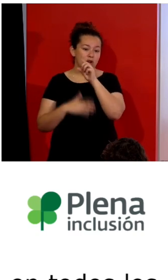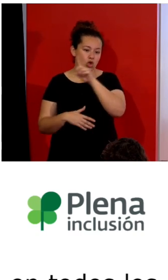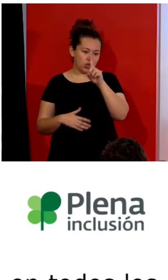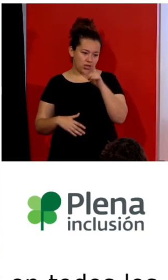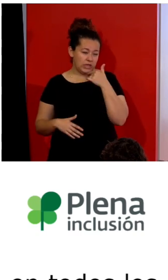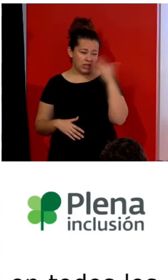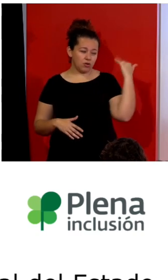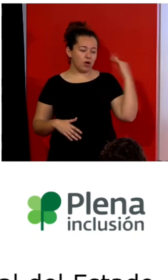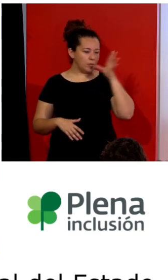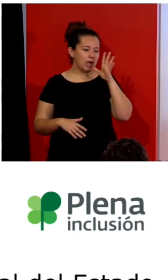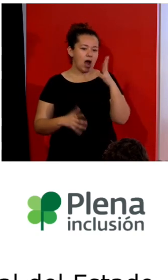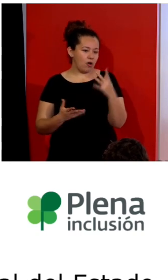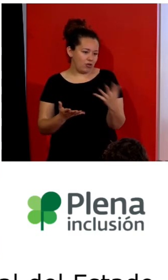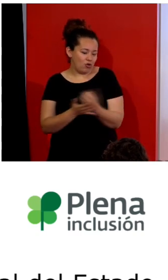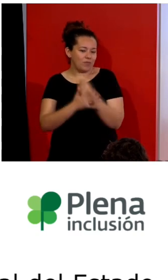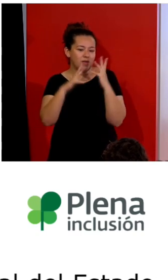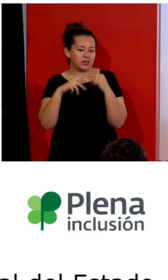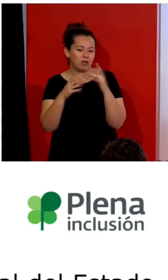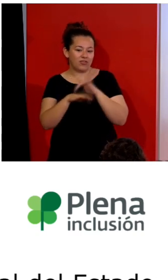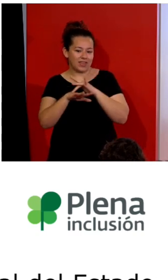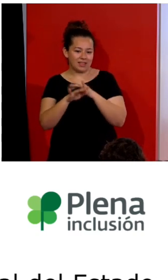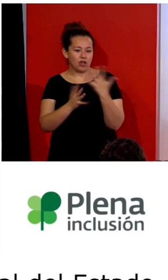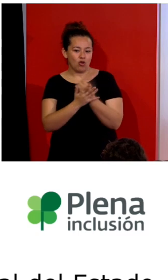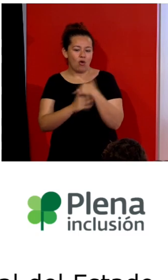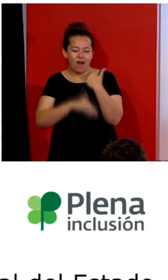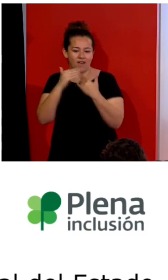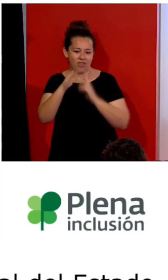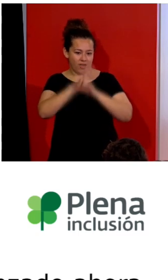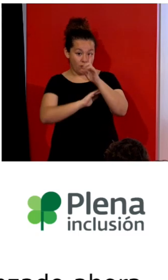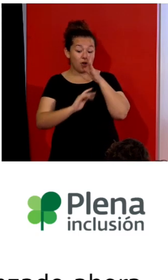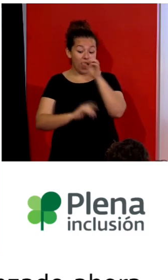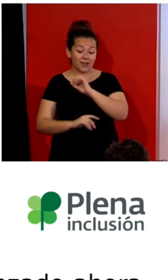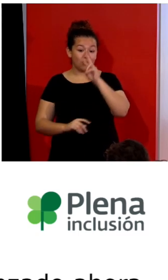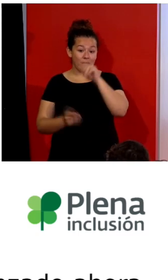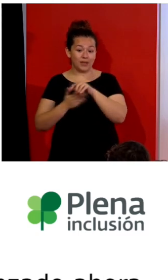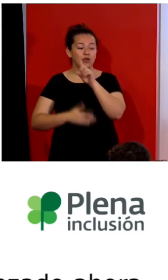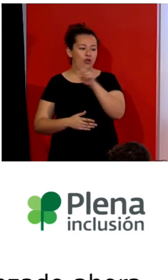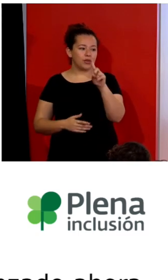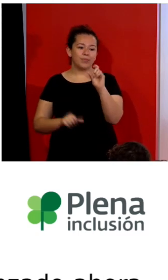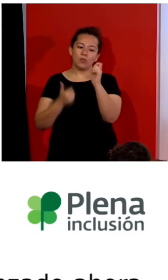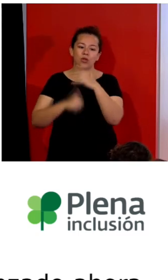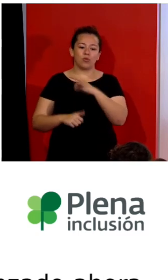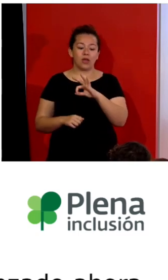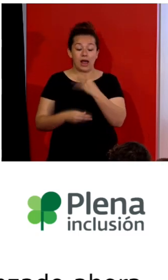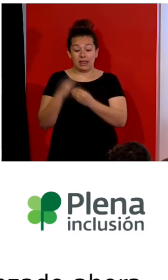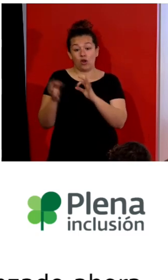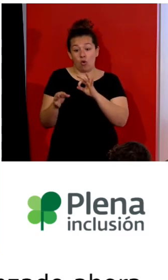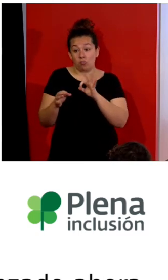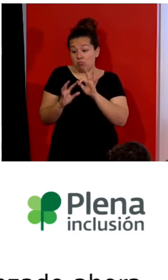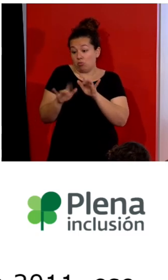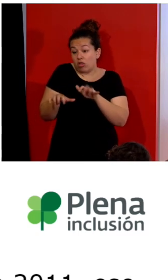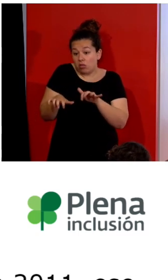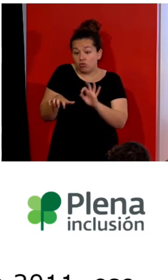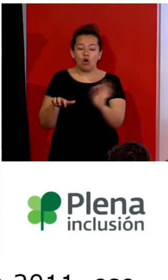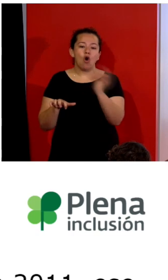ahora con la Administración Digital, pero en el año 2011 ese modelo se podía o bien rellenar telemáticamente o